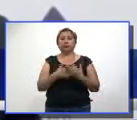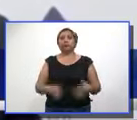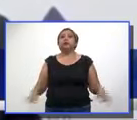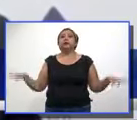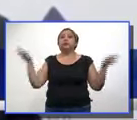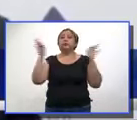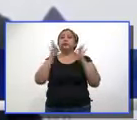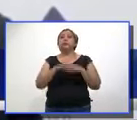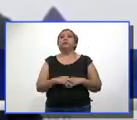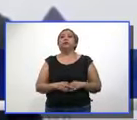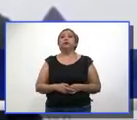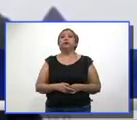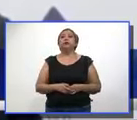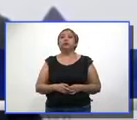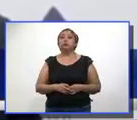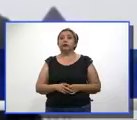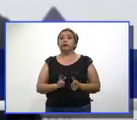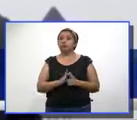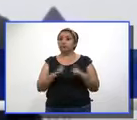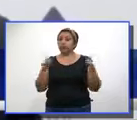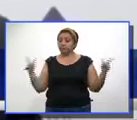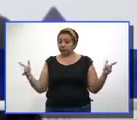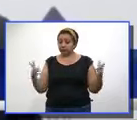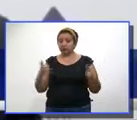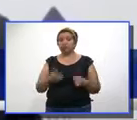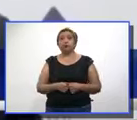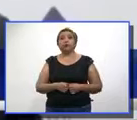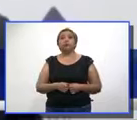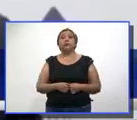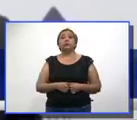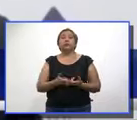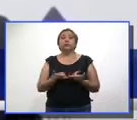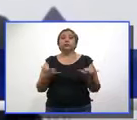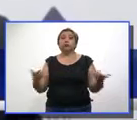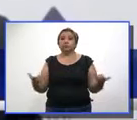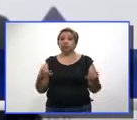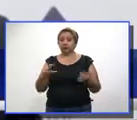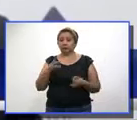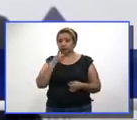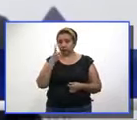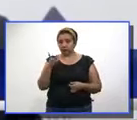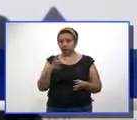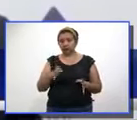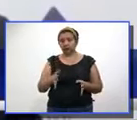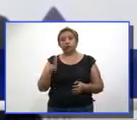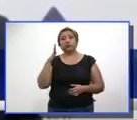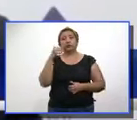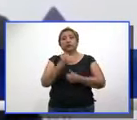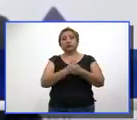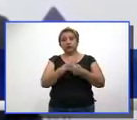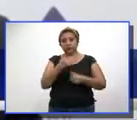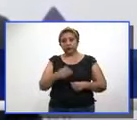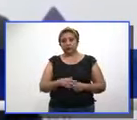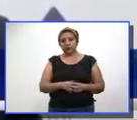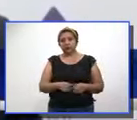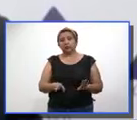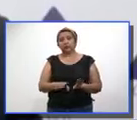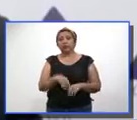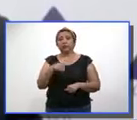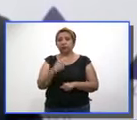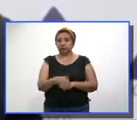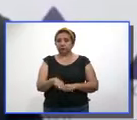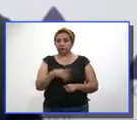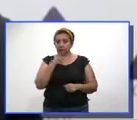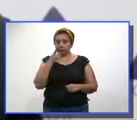dimensiones. Será la elección más grande que hemos tenido en la historia, tanto por el número de cargos que estarán en competencia, como por el número